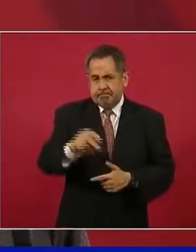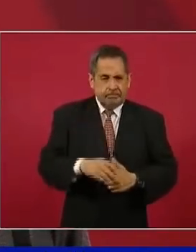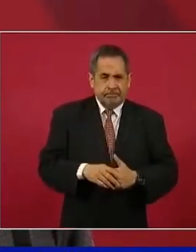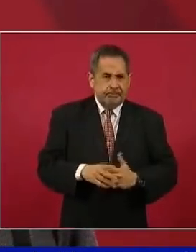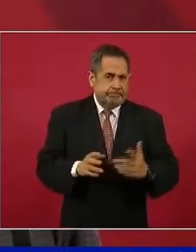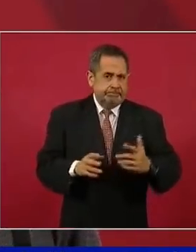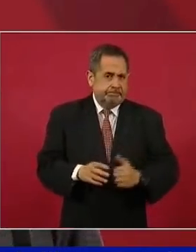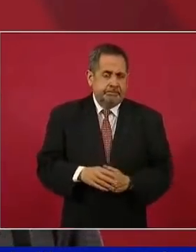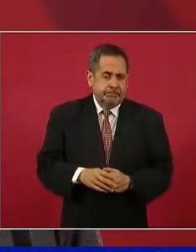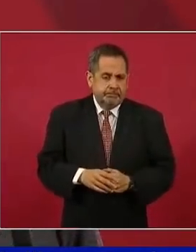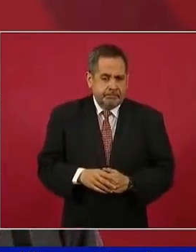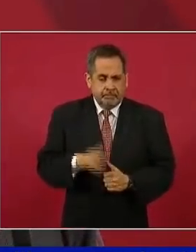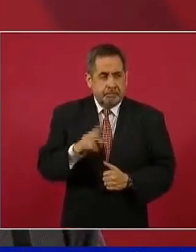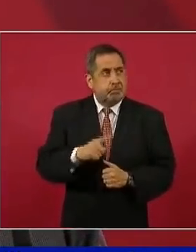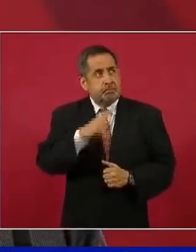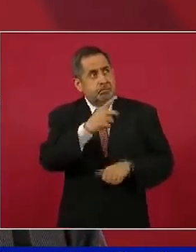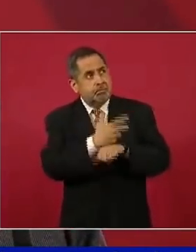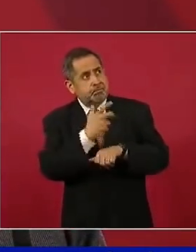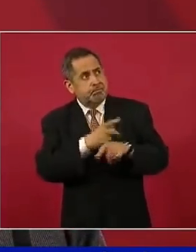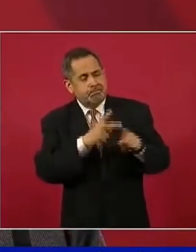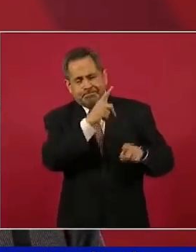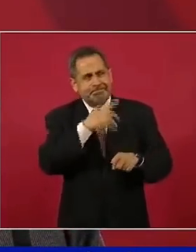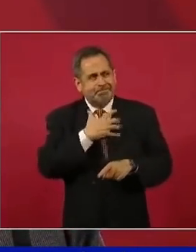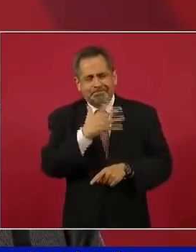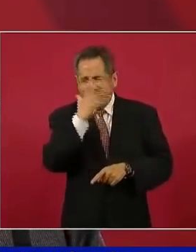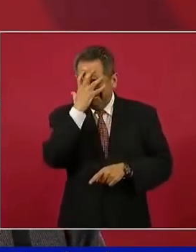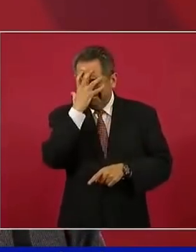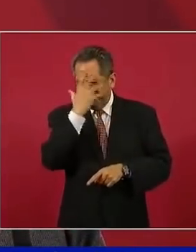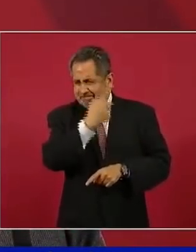es una vergüenza.